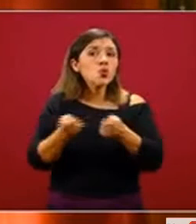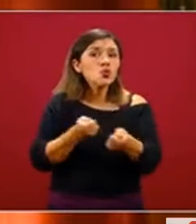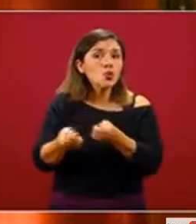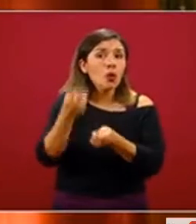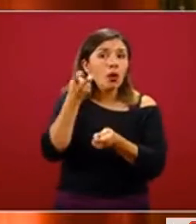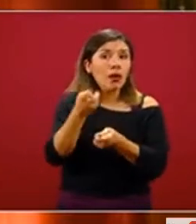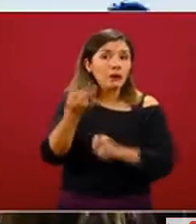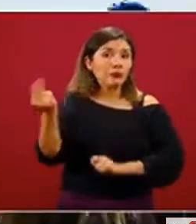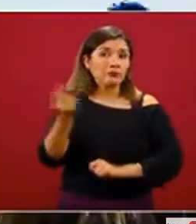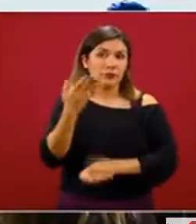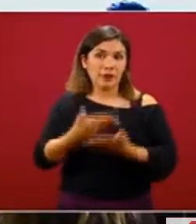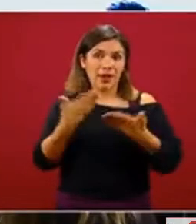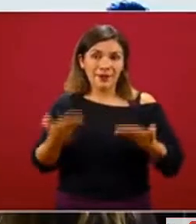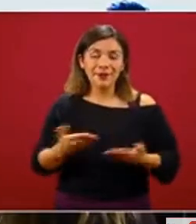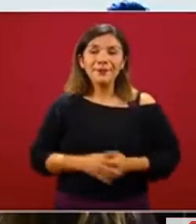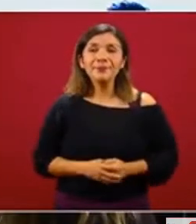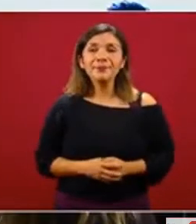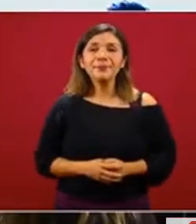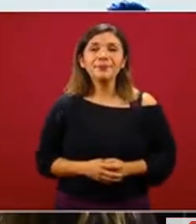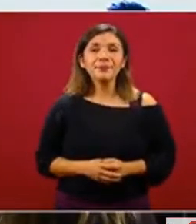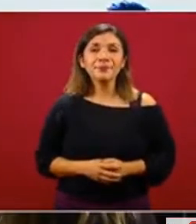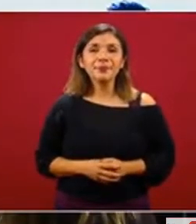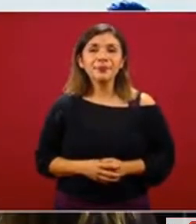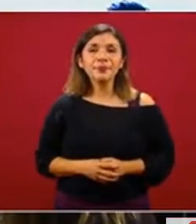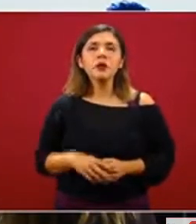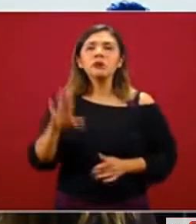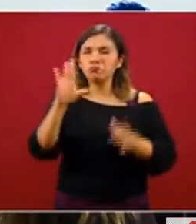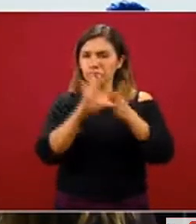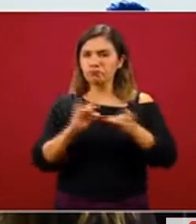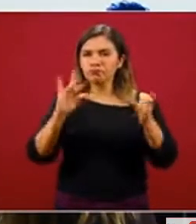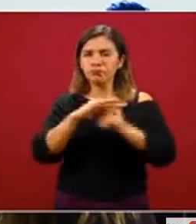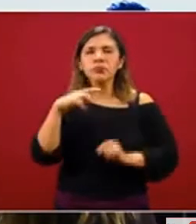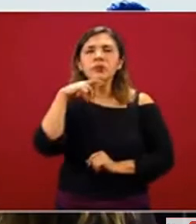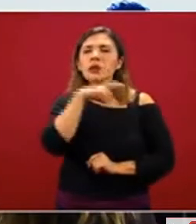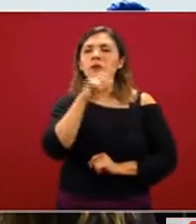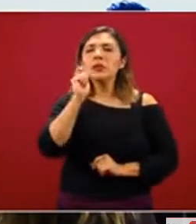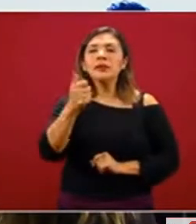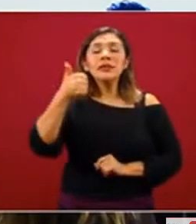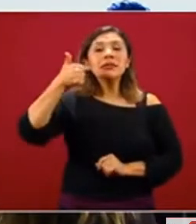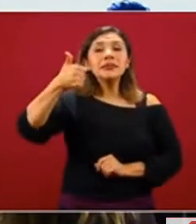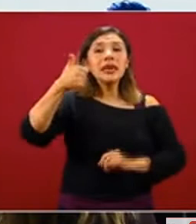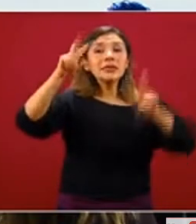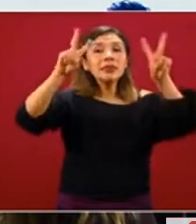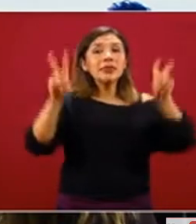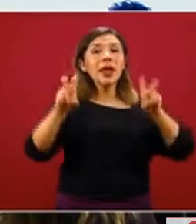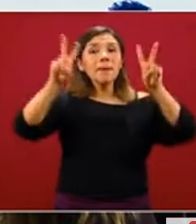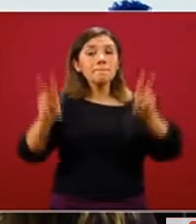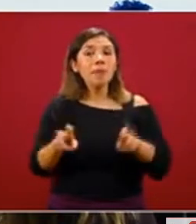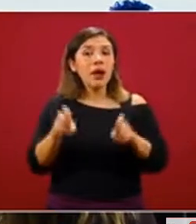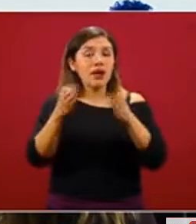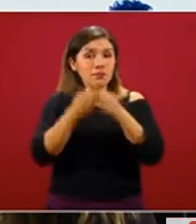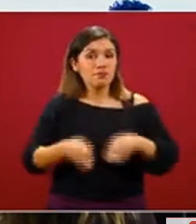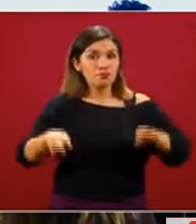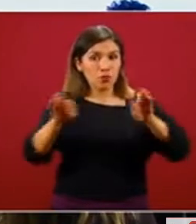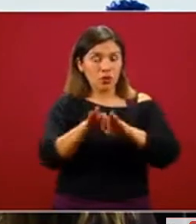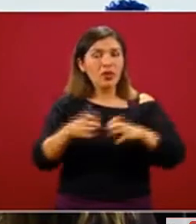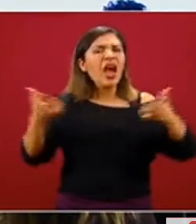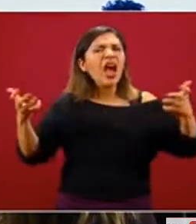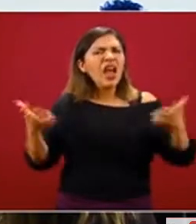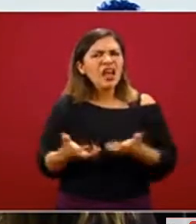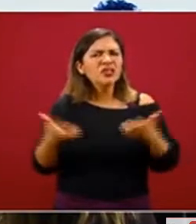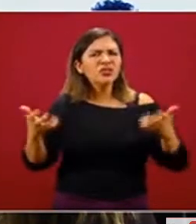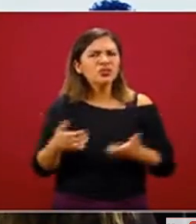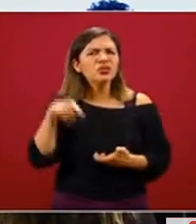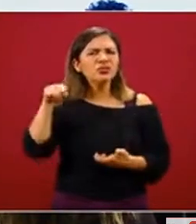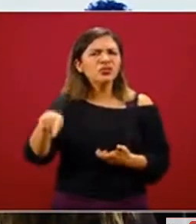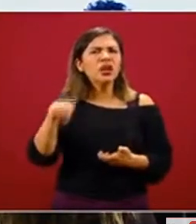que se requieren. La siguiente, por favor. Voy a hablar rápidamente, son los 6 temas principales y son acciones